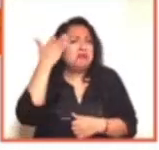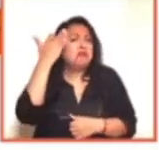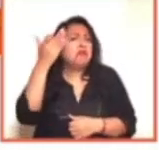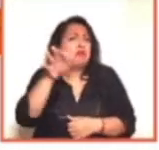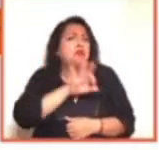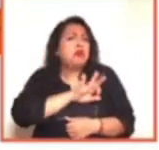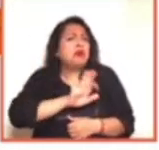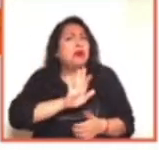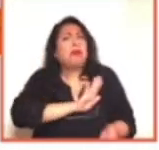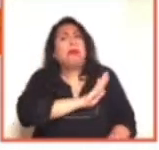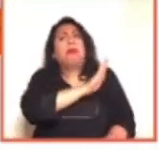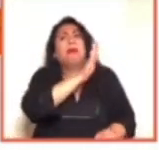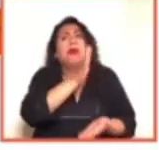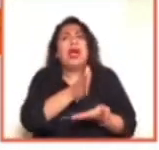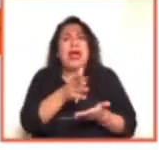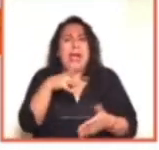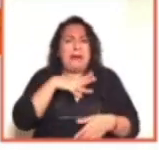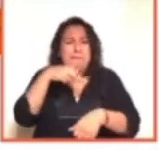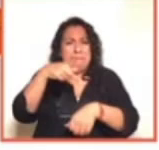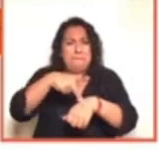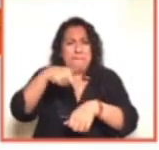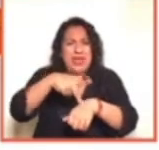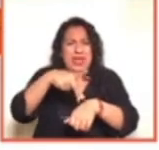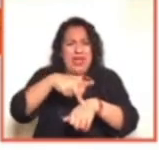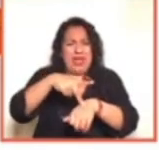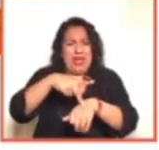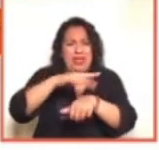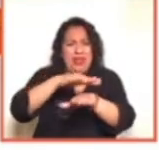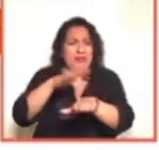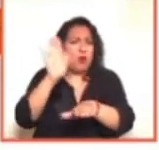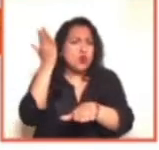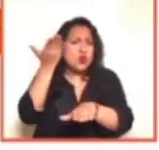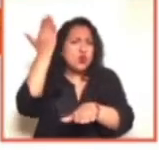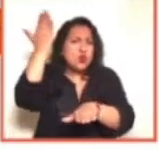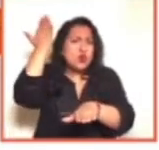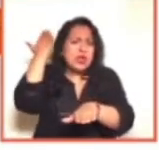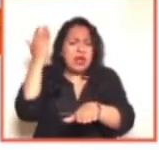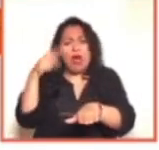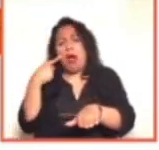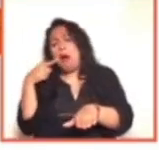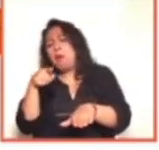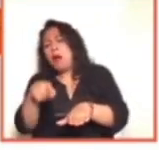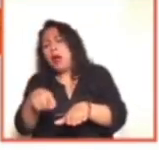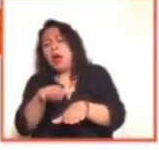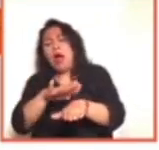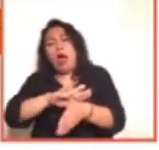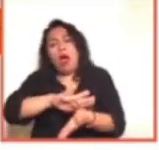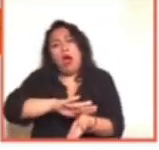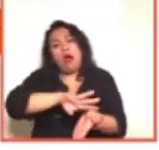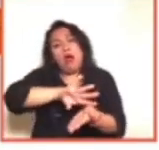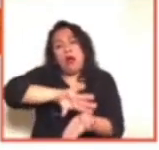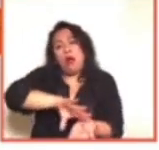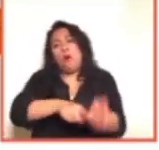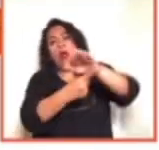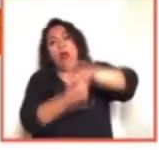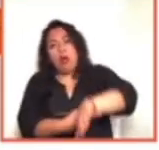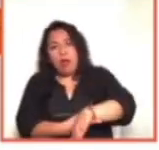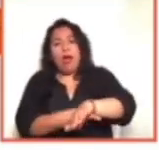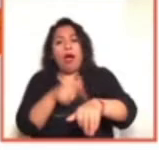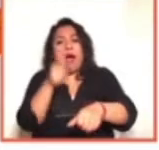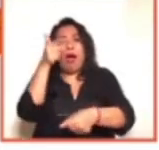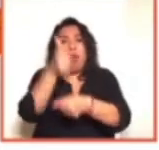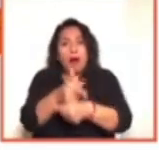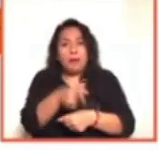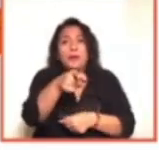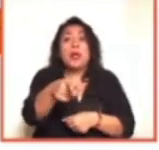ir a voltear una piedra que tenía tiempo, que ya habían observado. Debido a sus particularidades, los